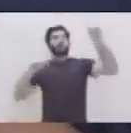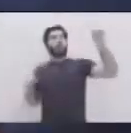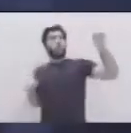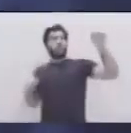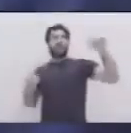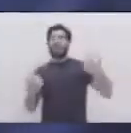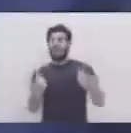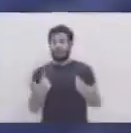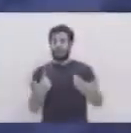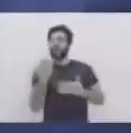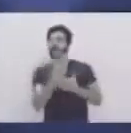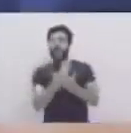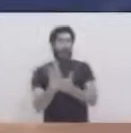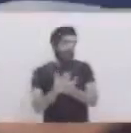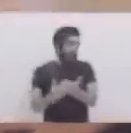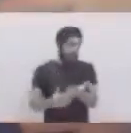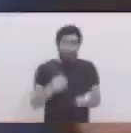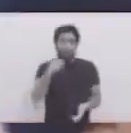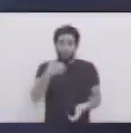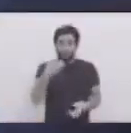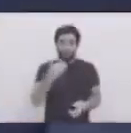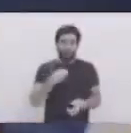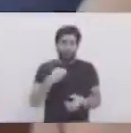Lo podemos utilizar de varias formas.